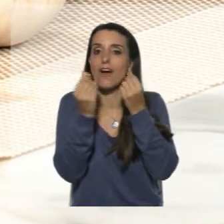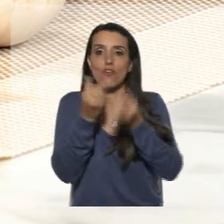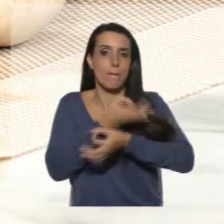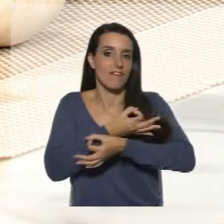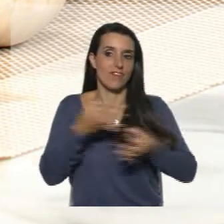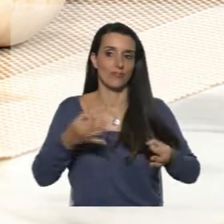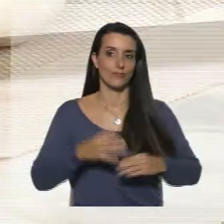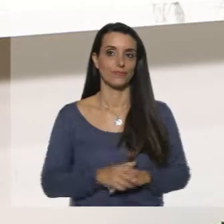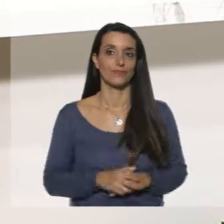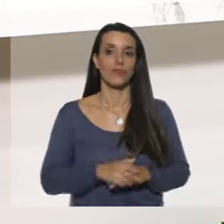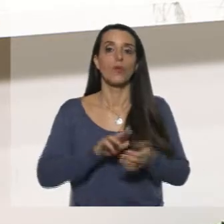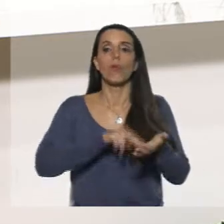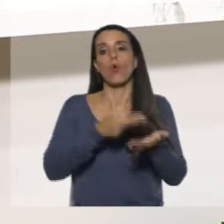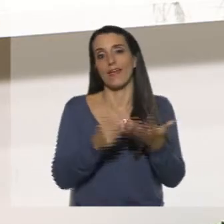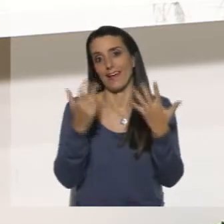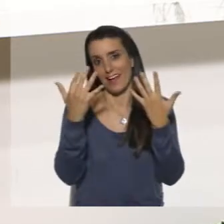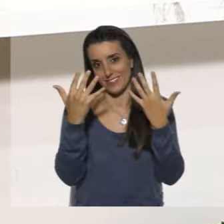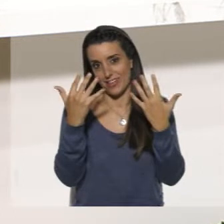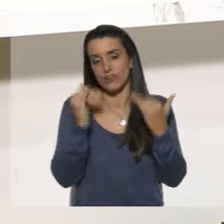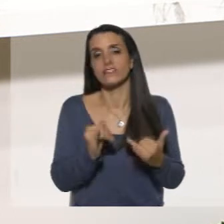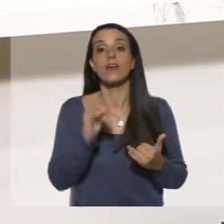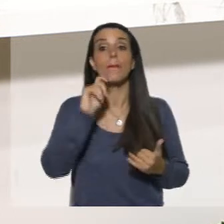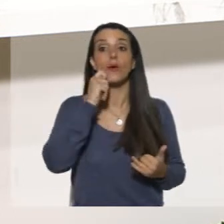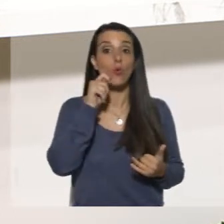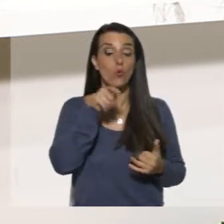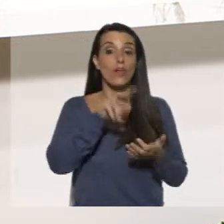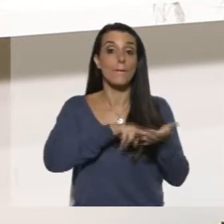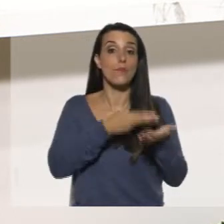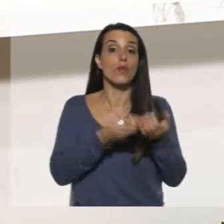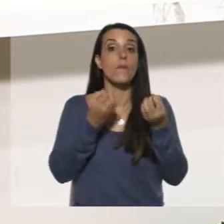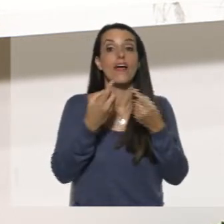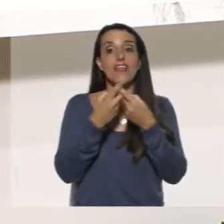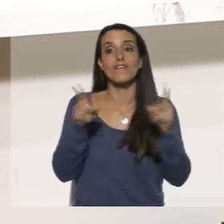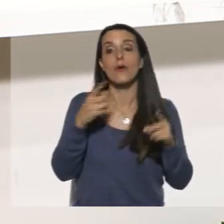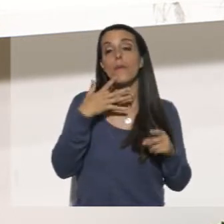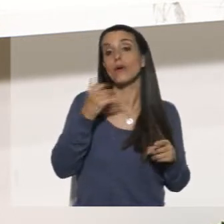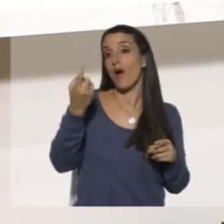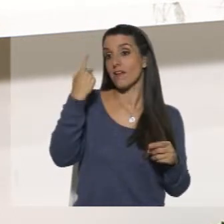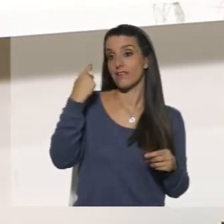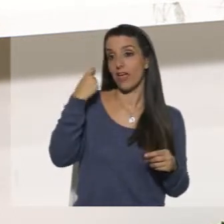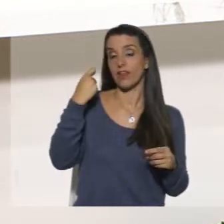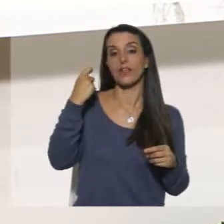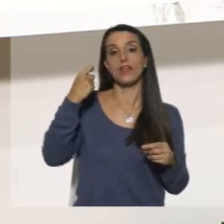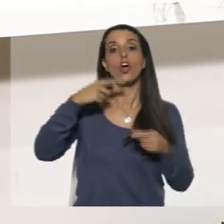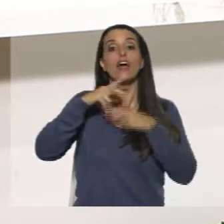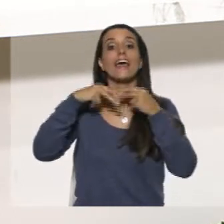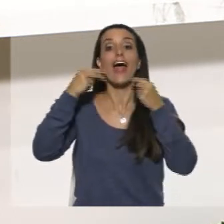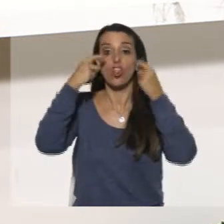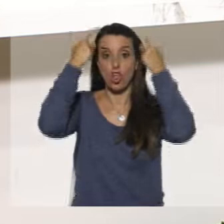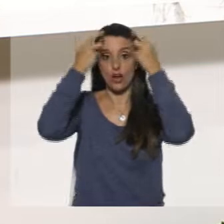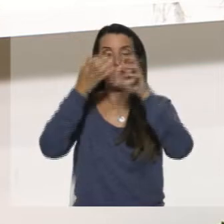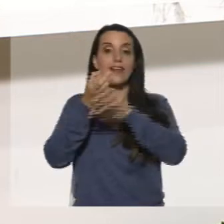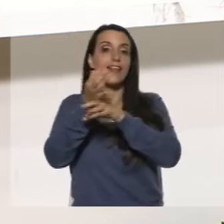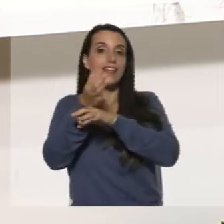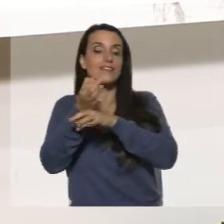espectacular de puré. Puré casero. Y me encanta este puré porque, a diferencia del que, por ejemplo, hicimos ayer con Mari, que Mari nos dio la opción de hacer